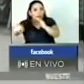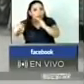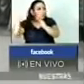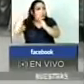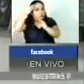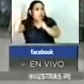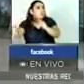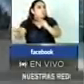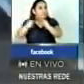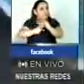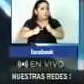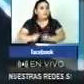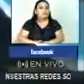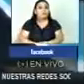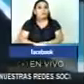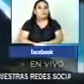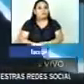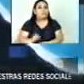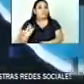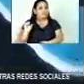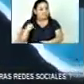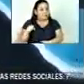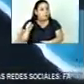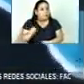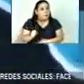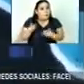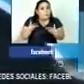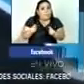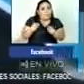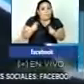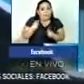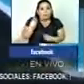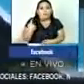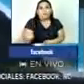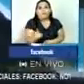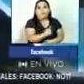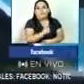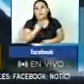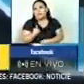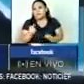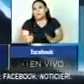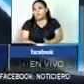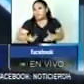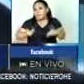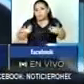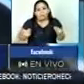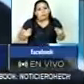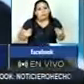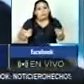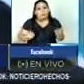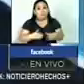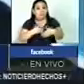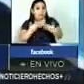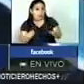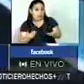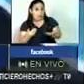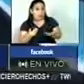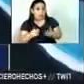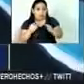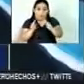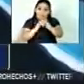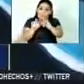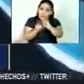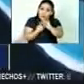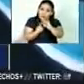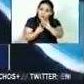regresar. Esto sí genera demasiado temor en la ciudadanía, porque de cualquier forma la gente está tratando en